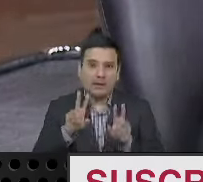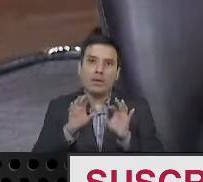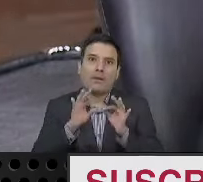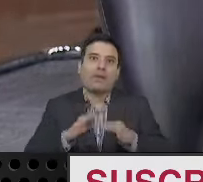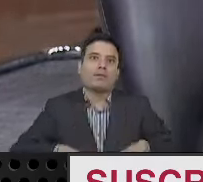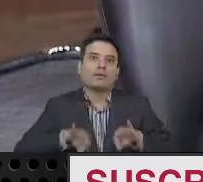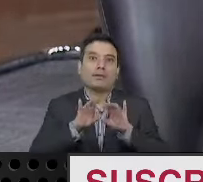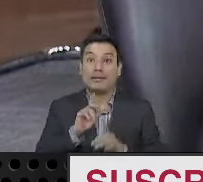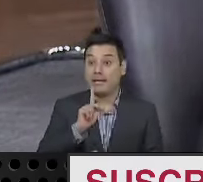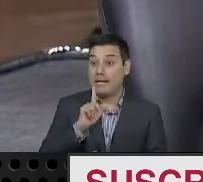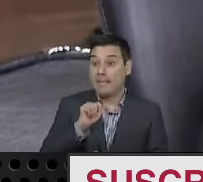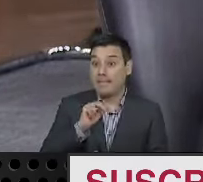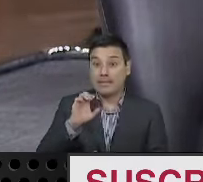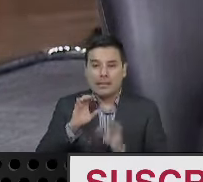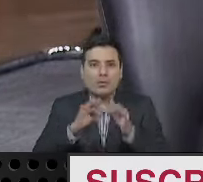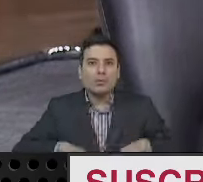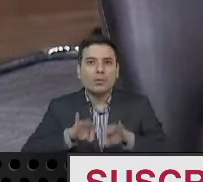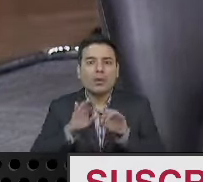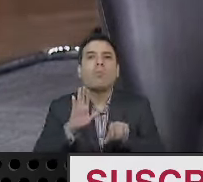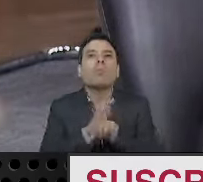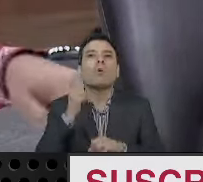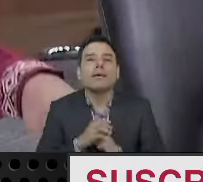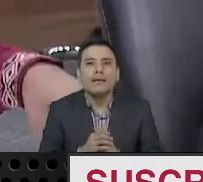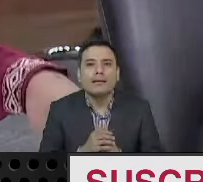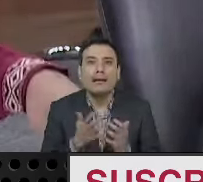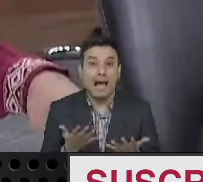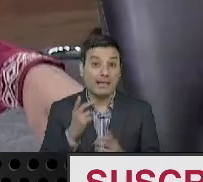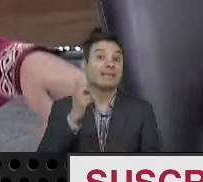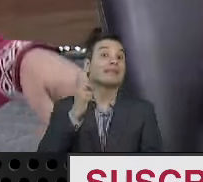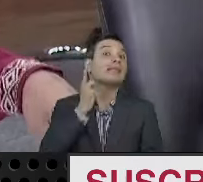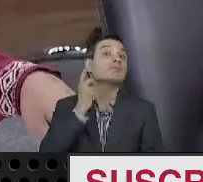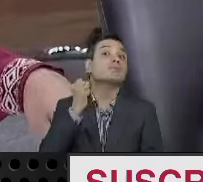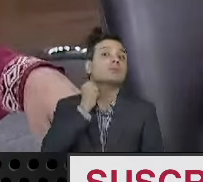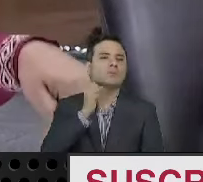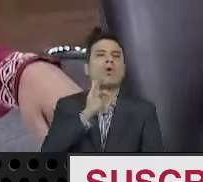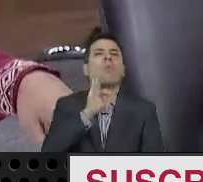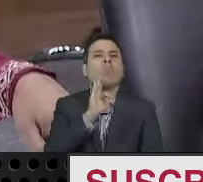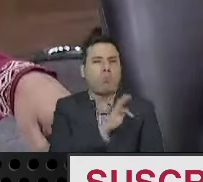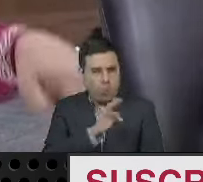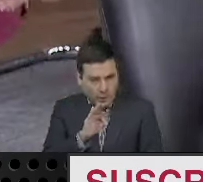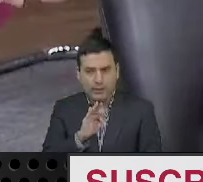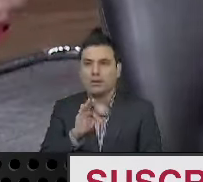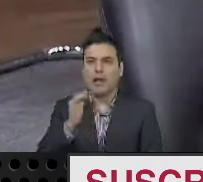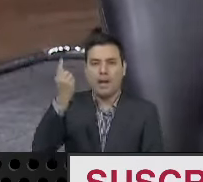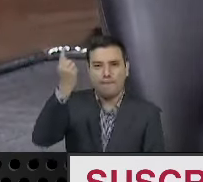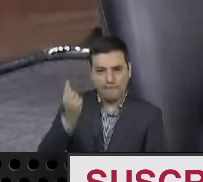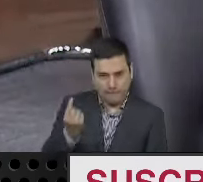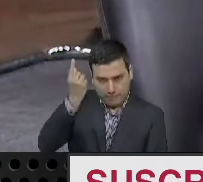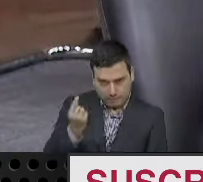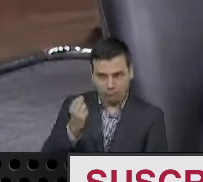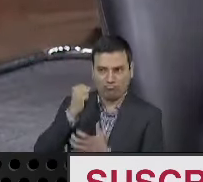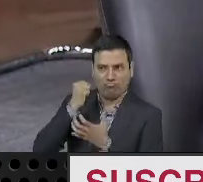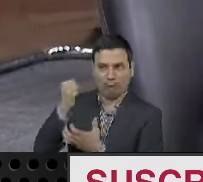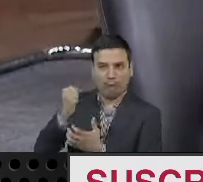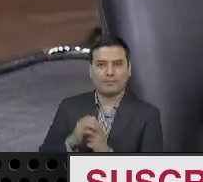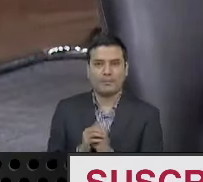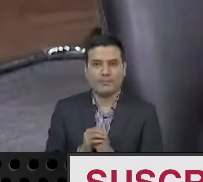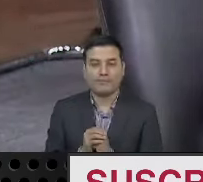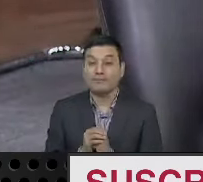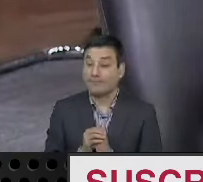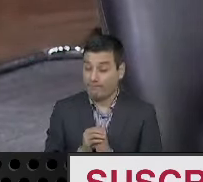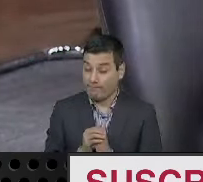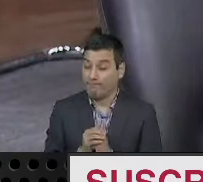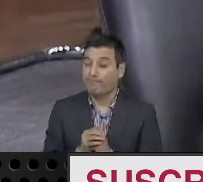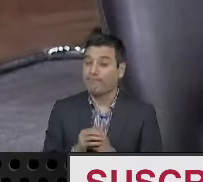importancia el plan c porque a través de las cámaras es como conseguimos dotar de recursos estos programas sociales para la gente por eso vamos a